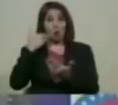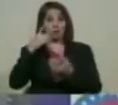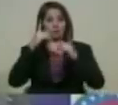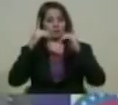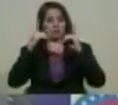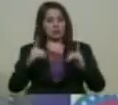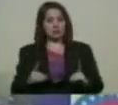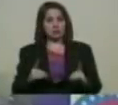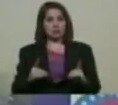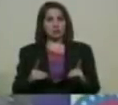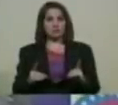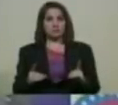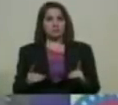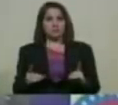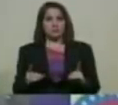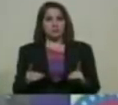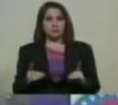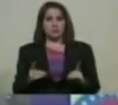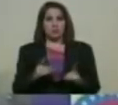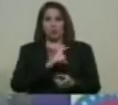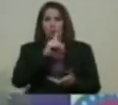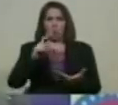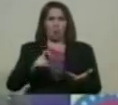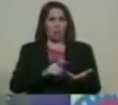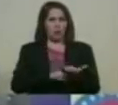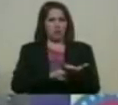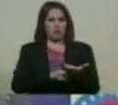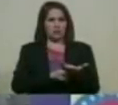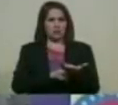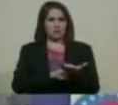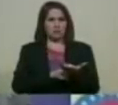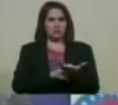decisión absoluta, la voluntad,